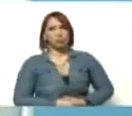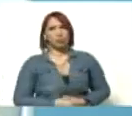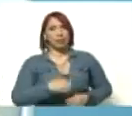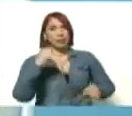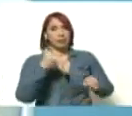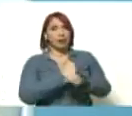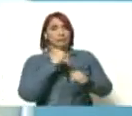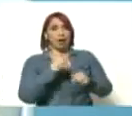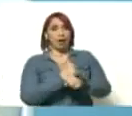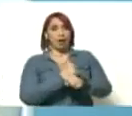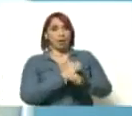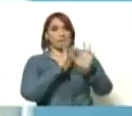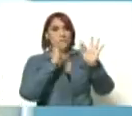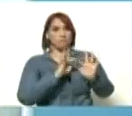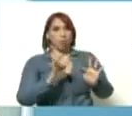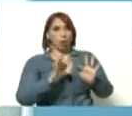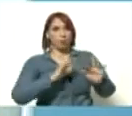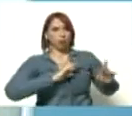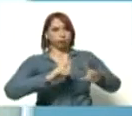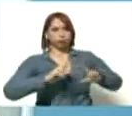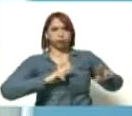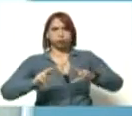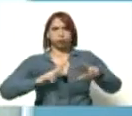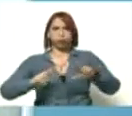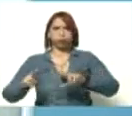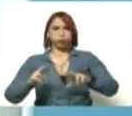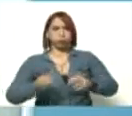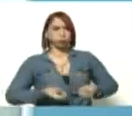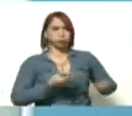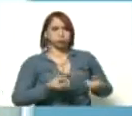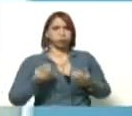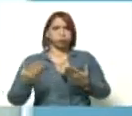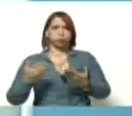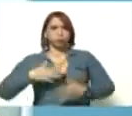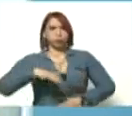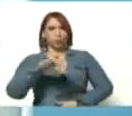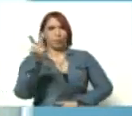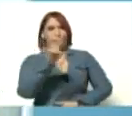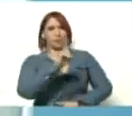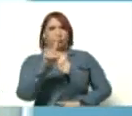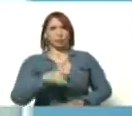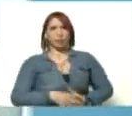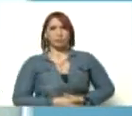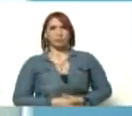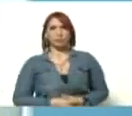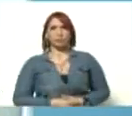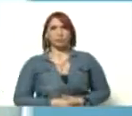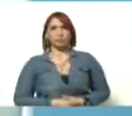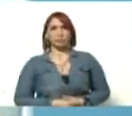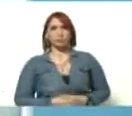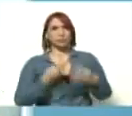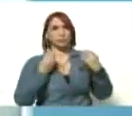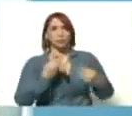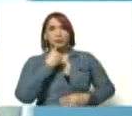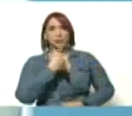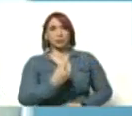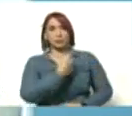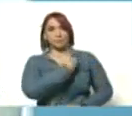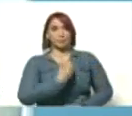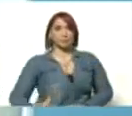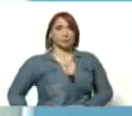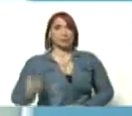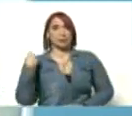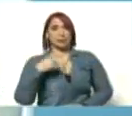de manera coordinada para llegar a cada uno de los territorios. Como señaló el presidente, tenemos